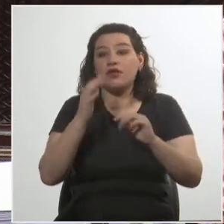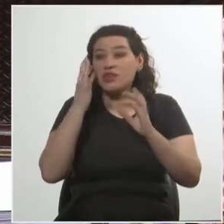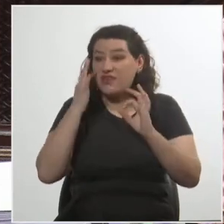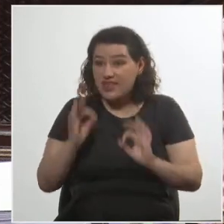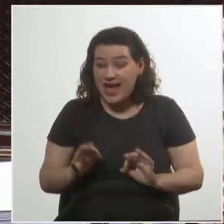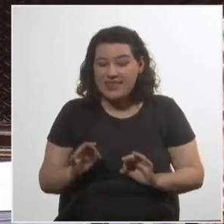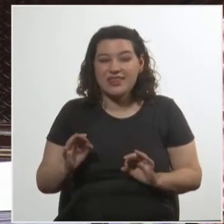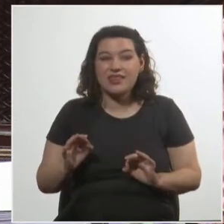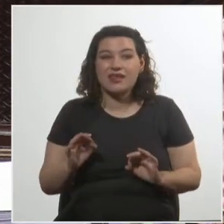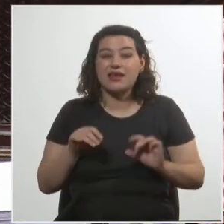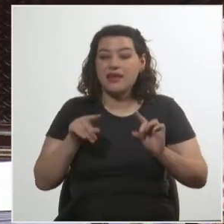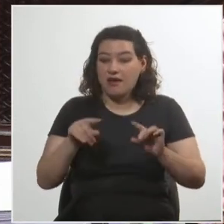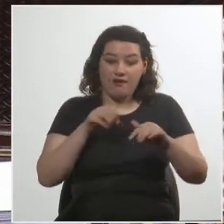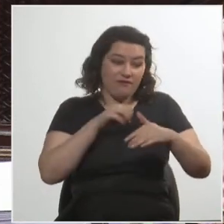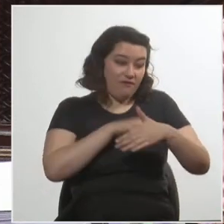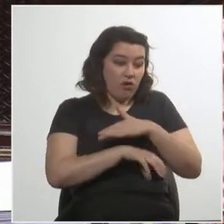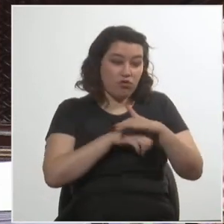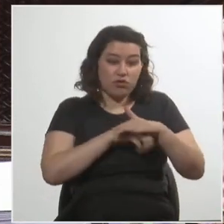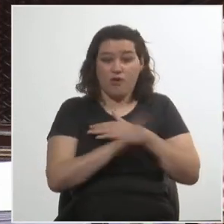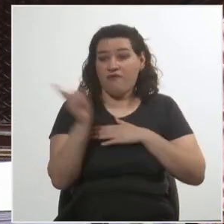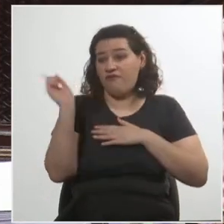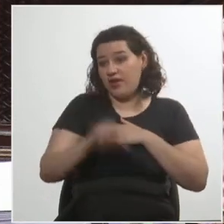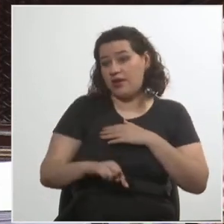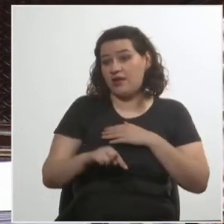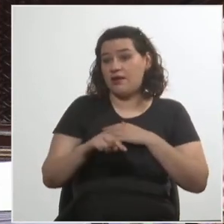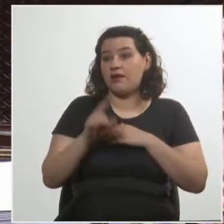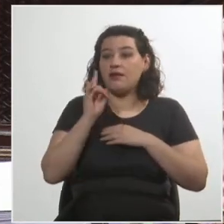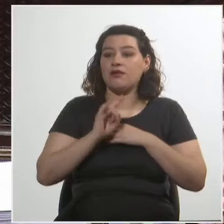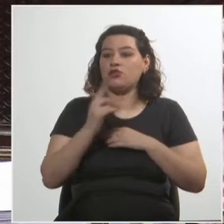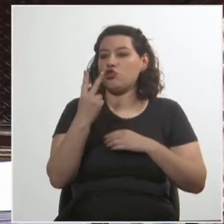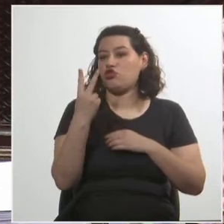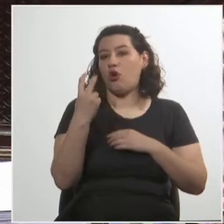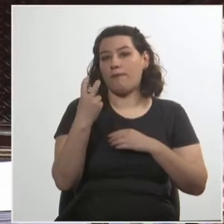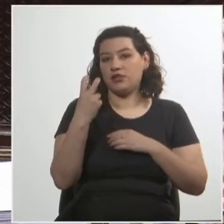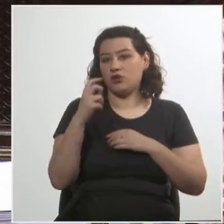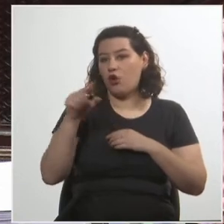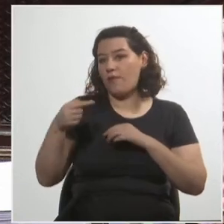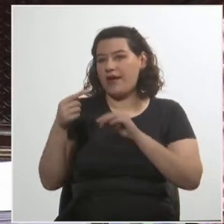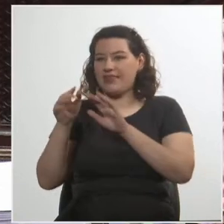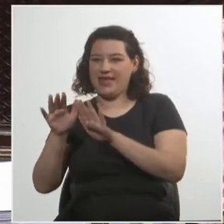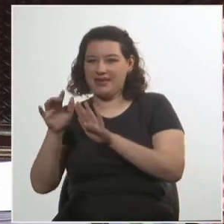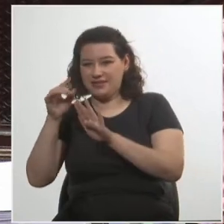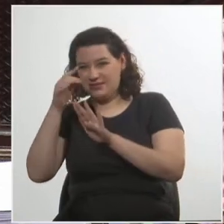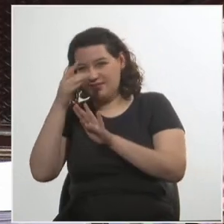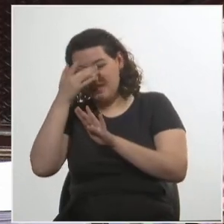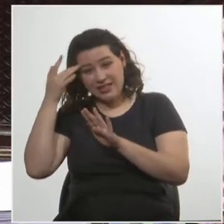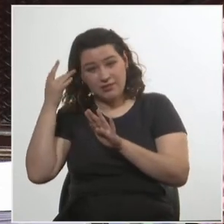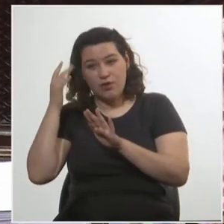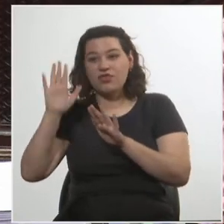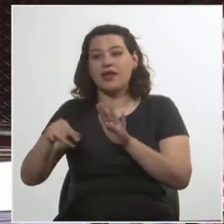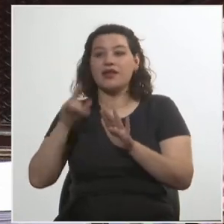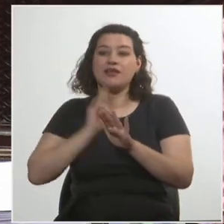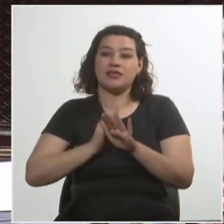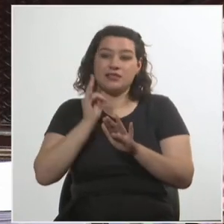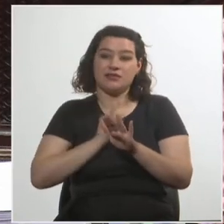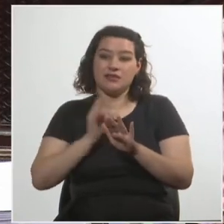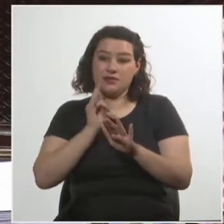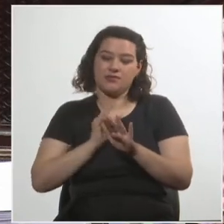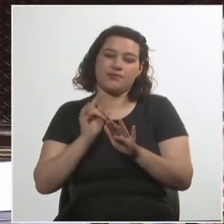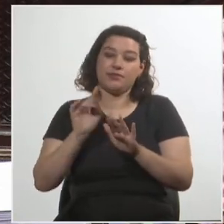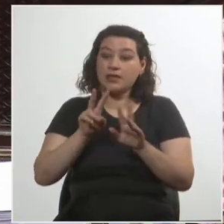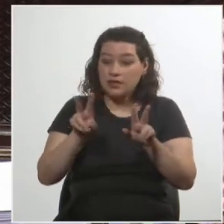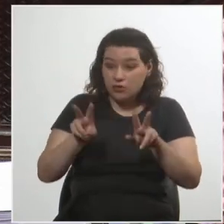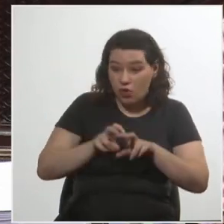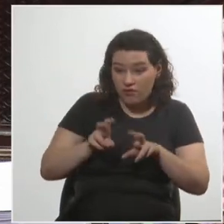definitiva estos fondos se constituyen por el sobrecosto que hoy Son dos pesos diez que se paga de la leche cierto es que la leche es tarifada obviamente